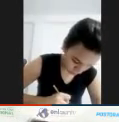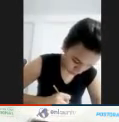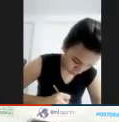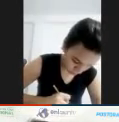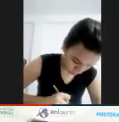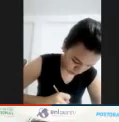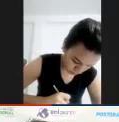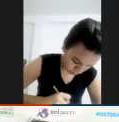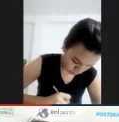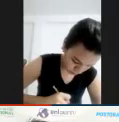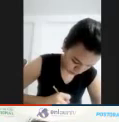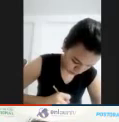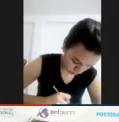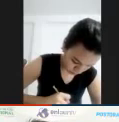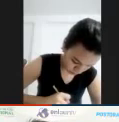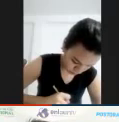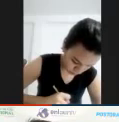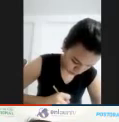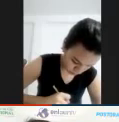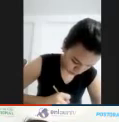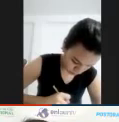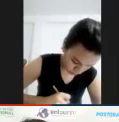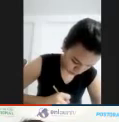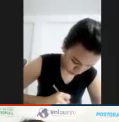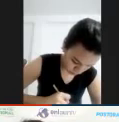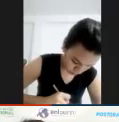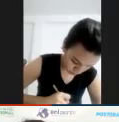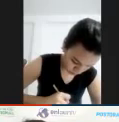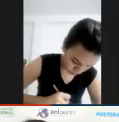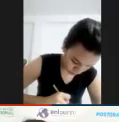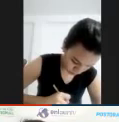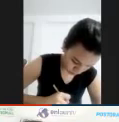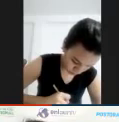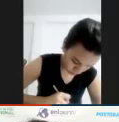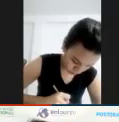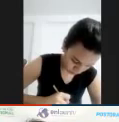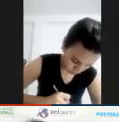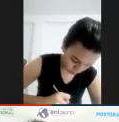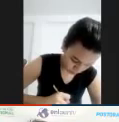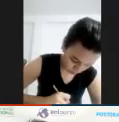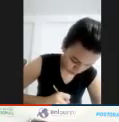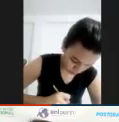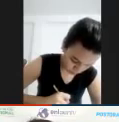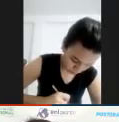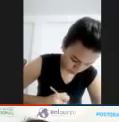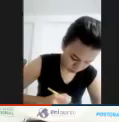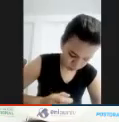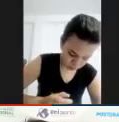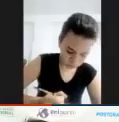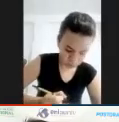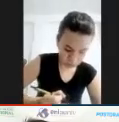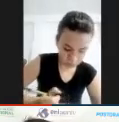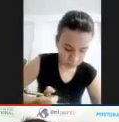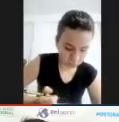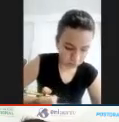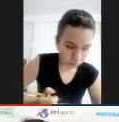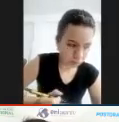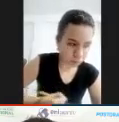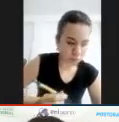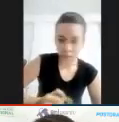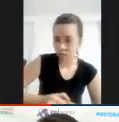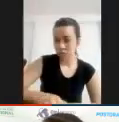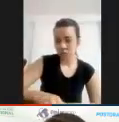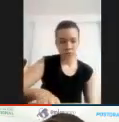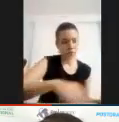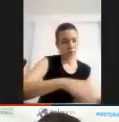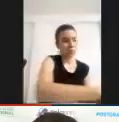también prestan la fe pública. Sí, pero esa fe pública es única y exclusiva del funcionario. Nosotros los